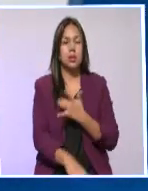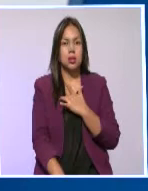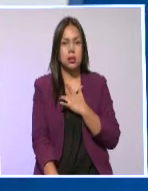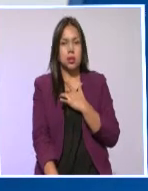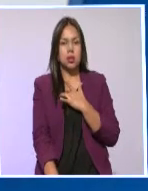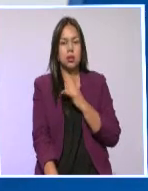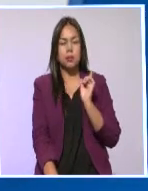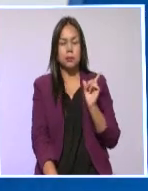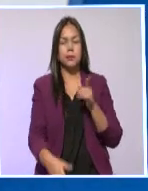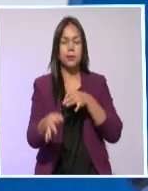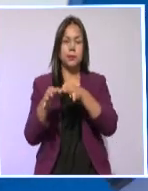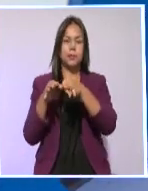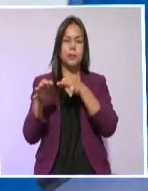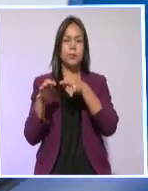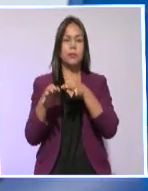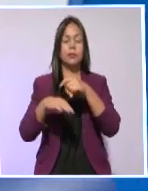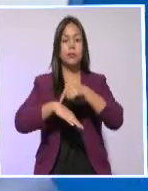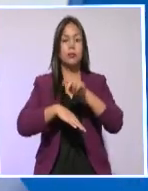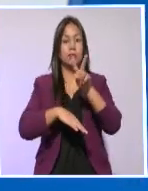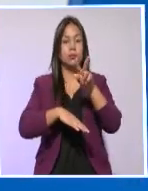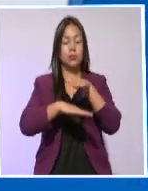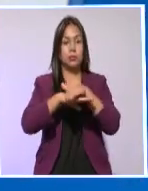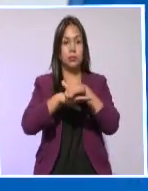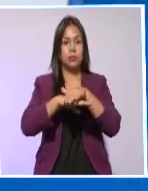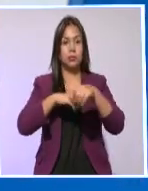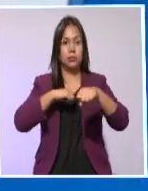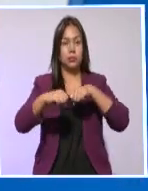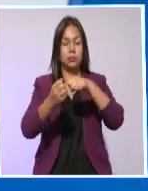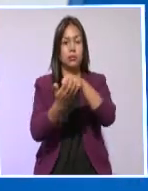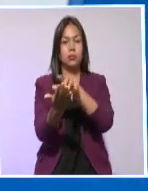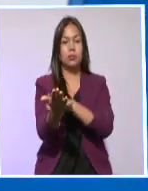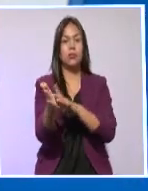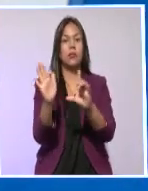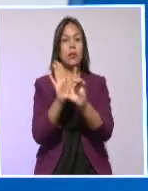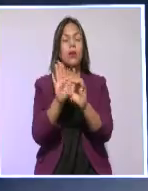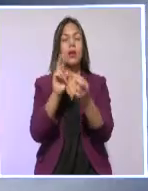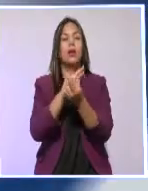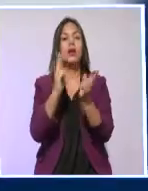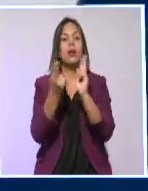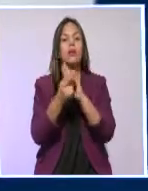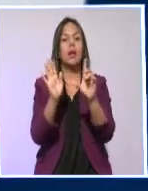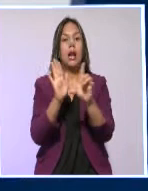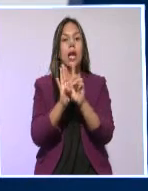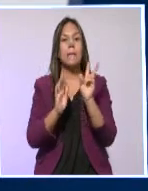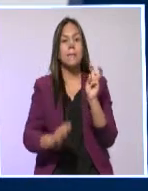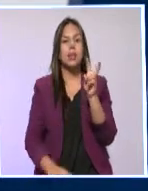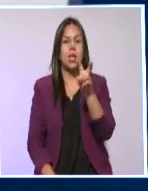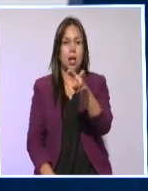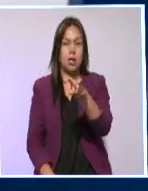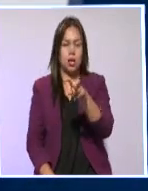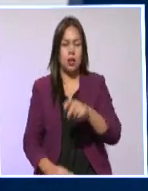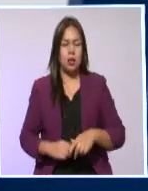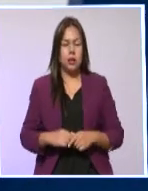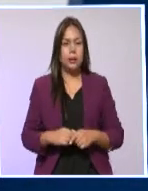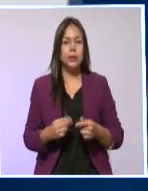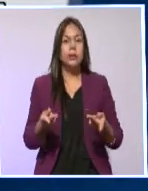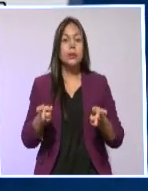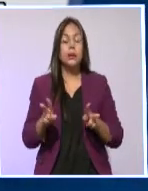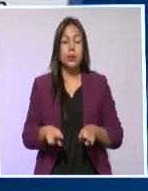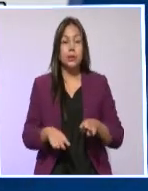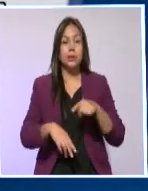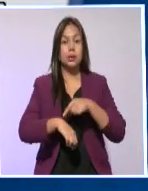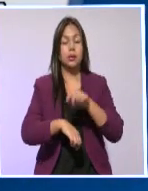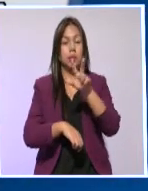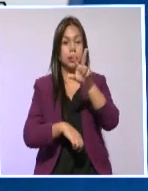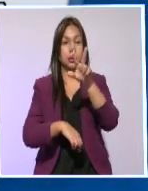También consta en agenda a las 14 horas el tratamiento del proyecto de ley reformatoria a la ley de minería. A las 15 horas,